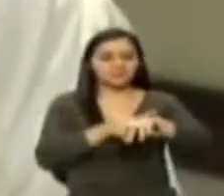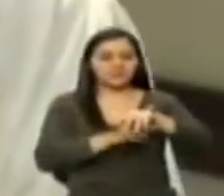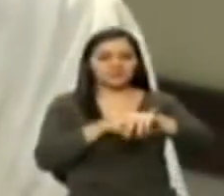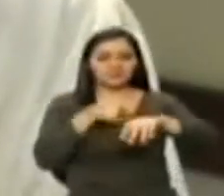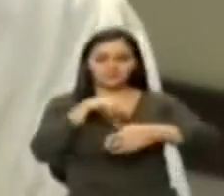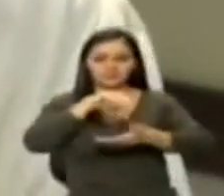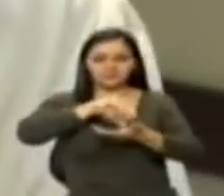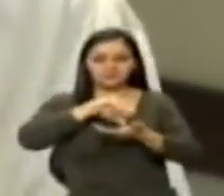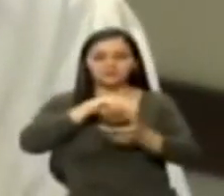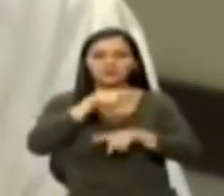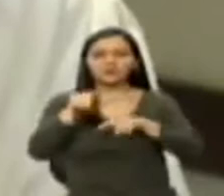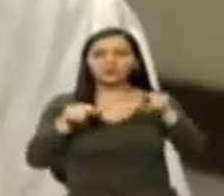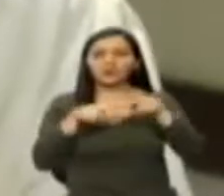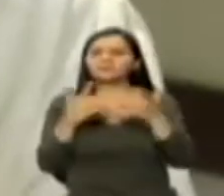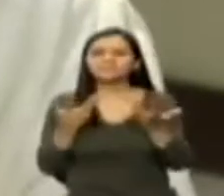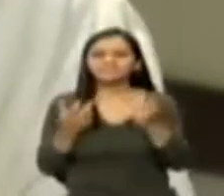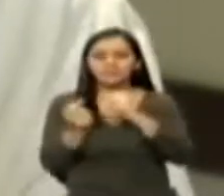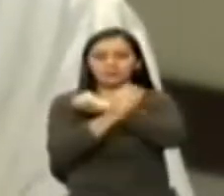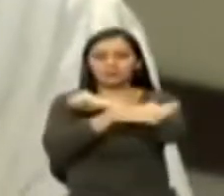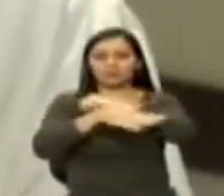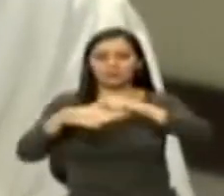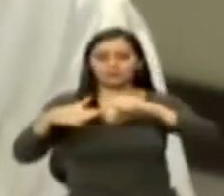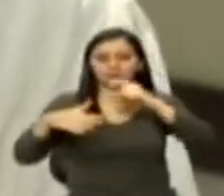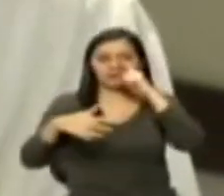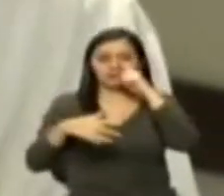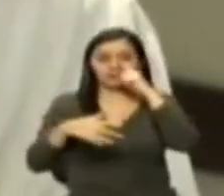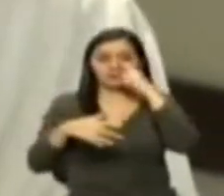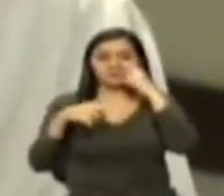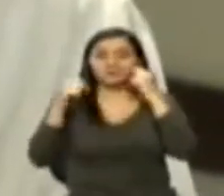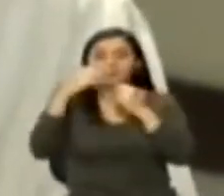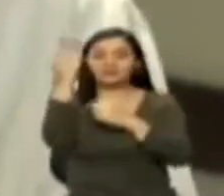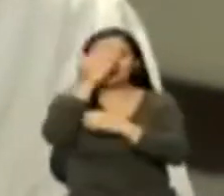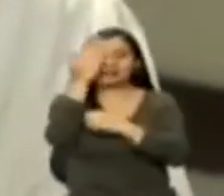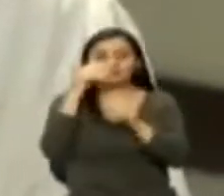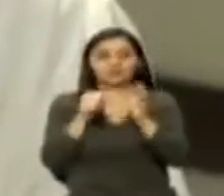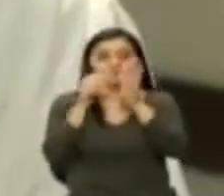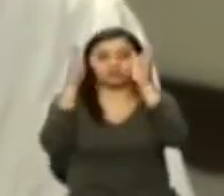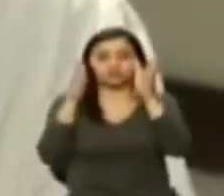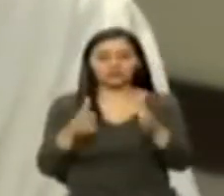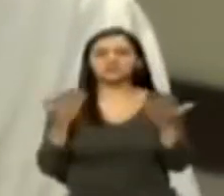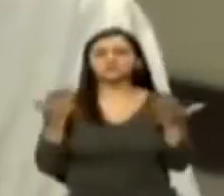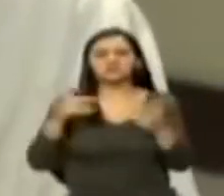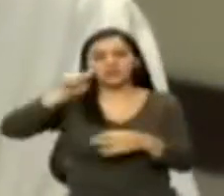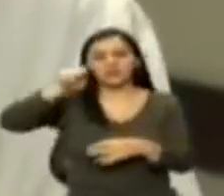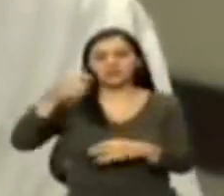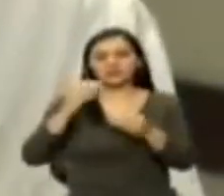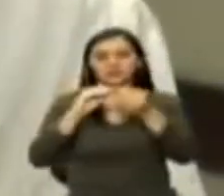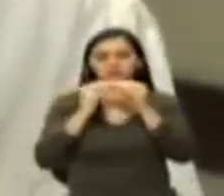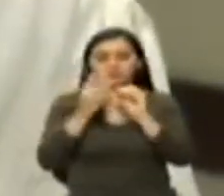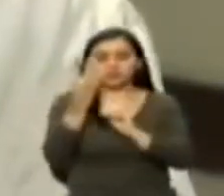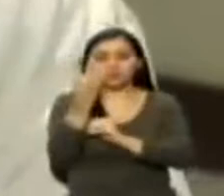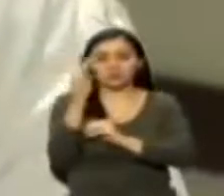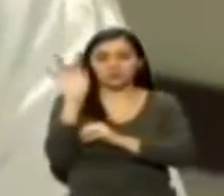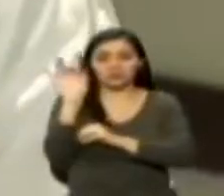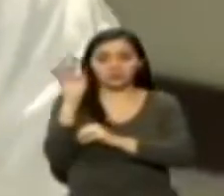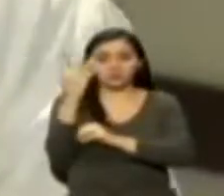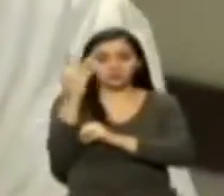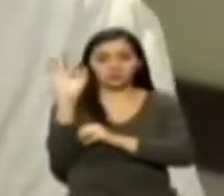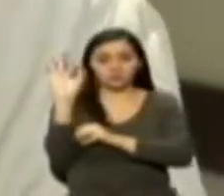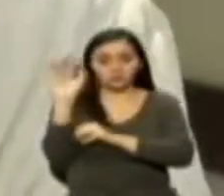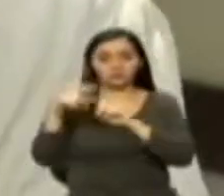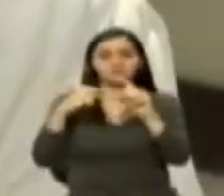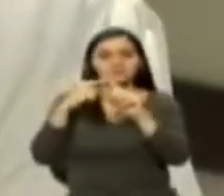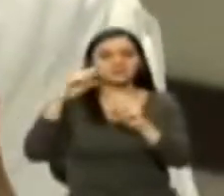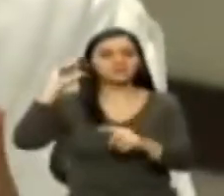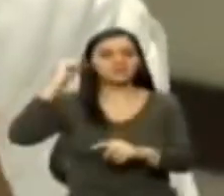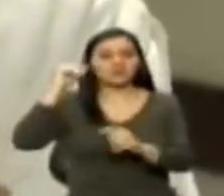capital de la provincia de Morona, Santiago. La televisión ciudadana a través del canal 48 y 49 y Radio Ciudadana